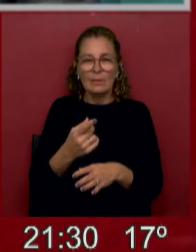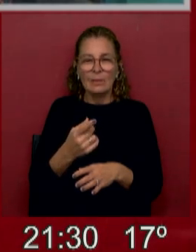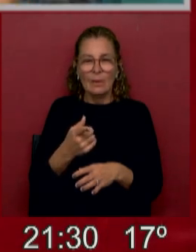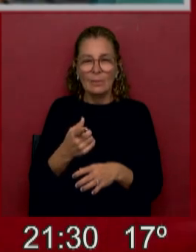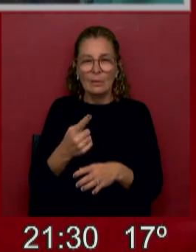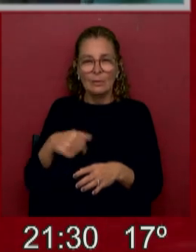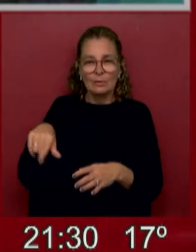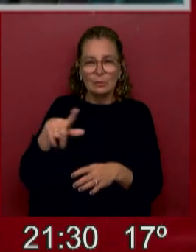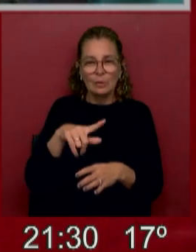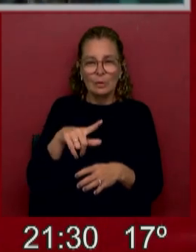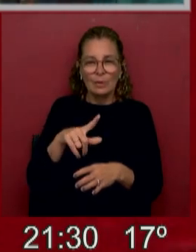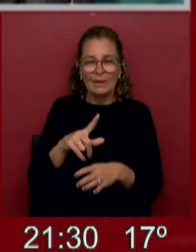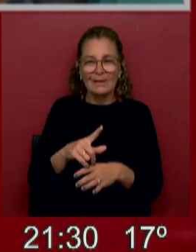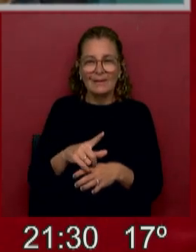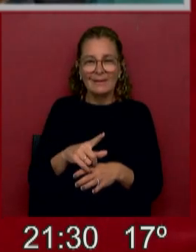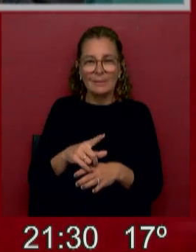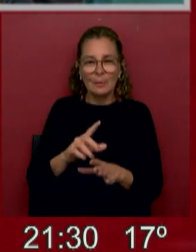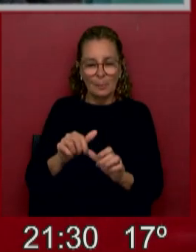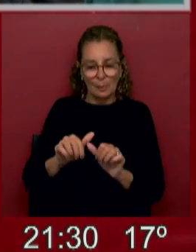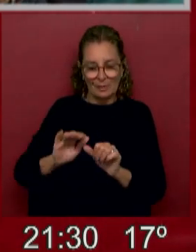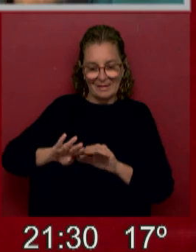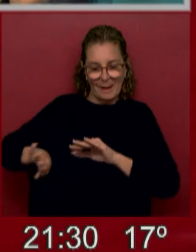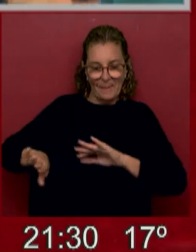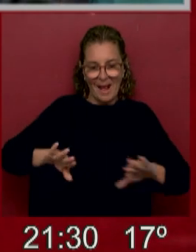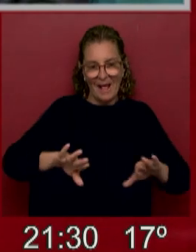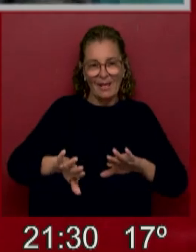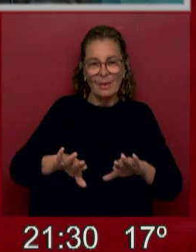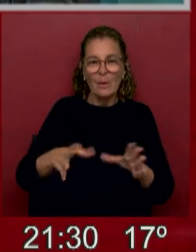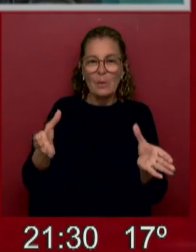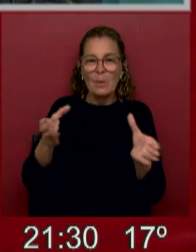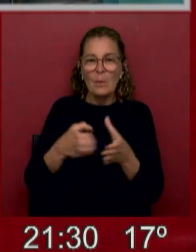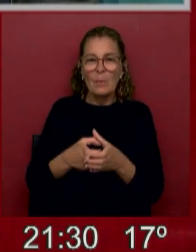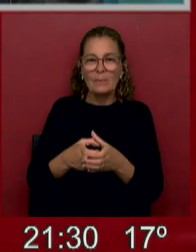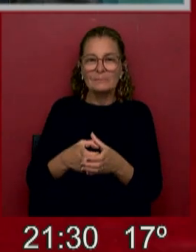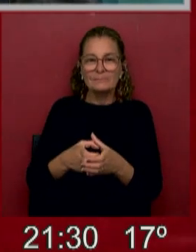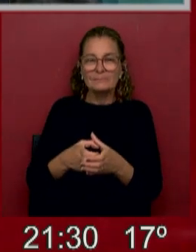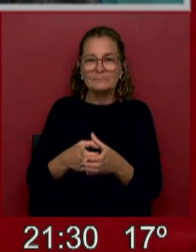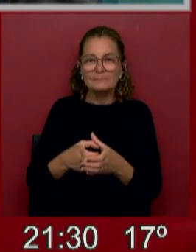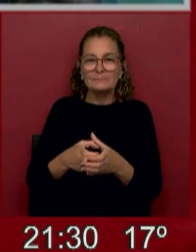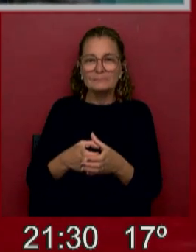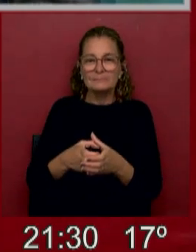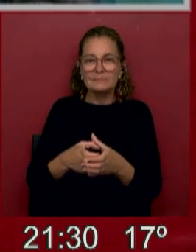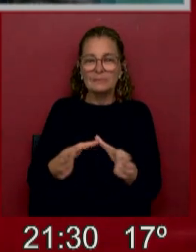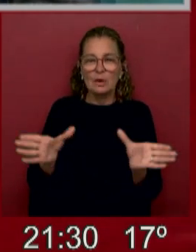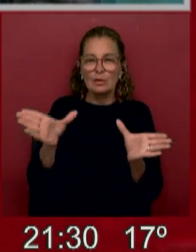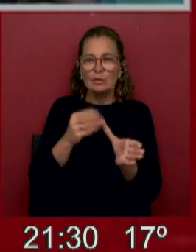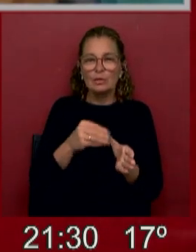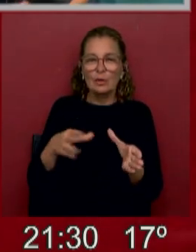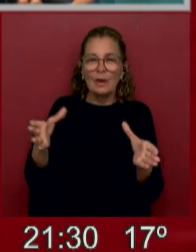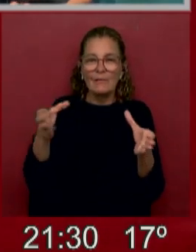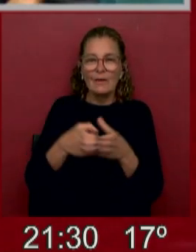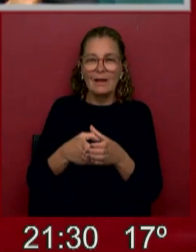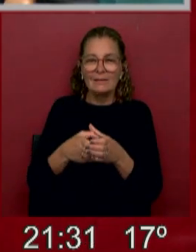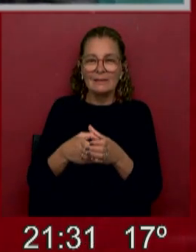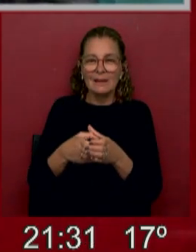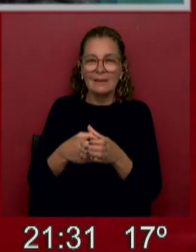tratado no por separadamente. Digo, todas las bandas sé que tienen su